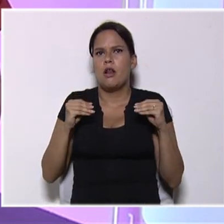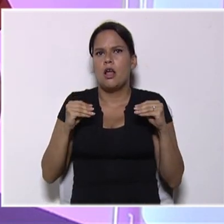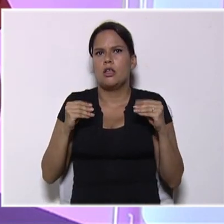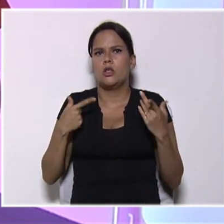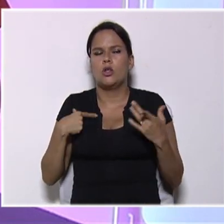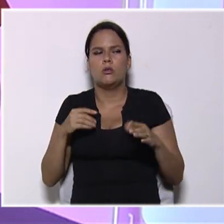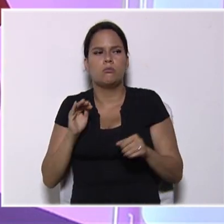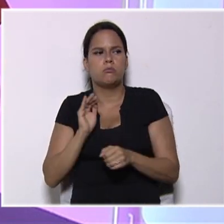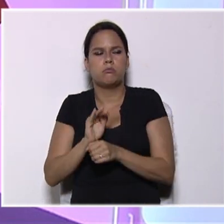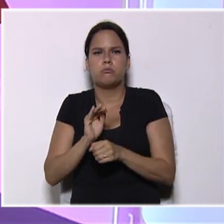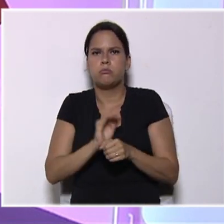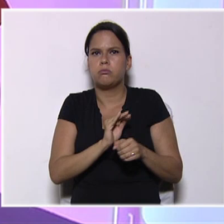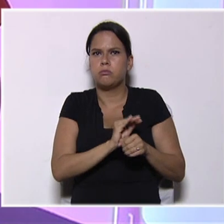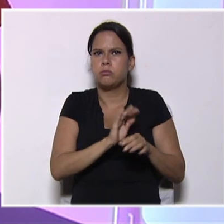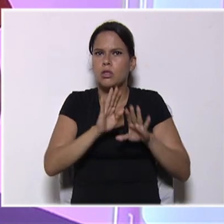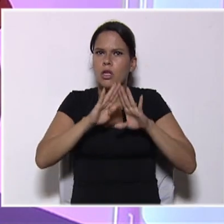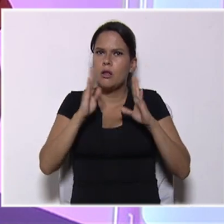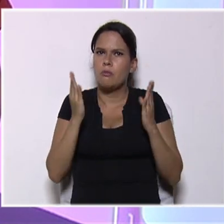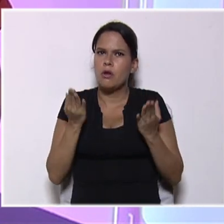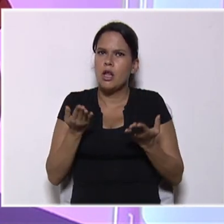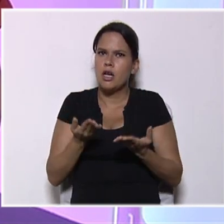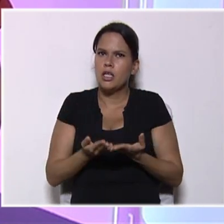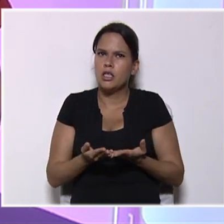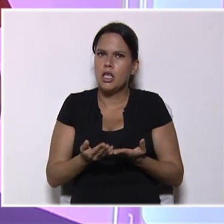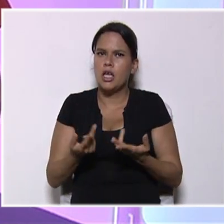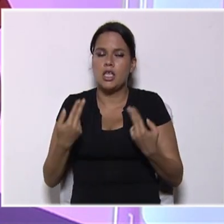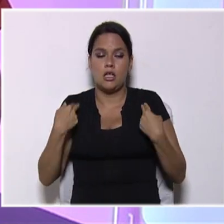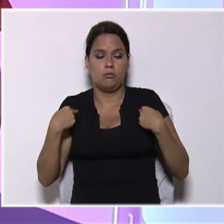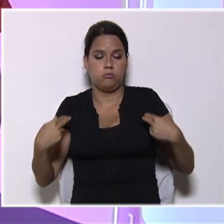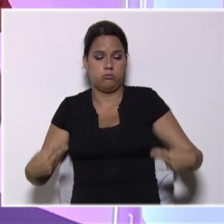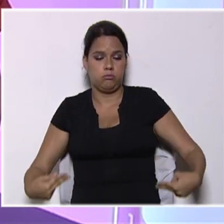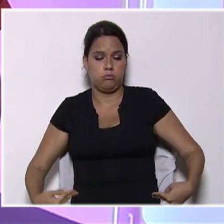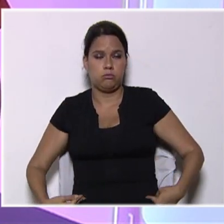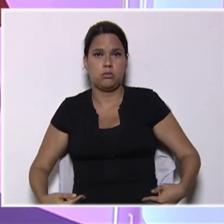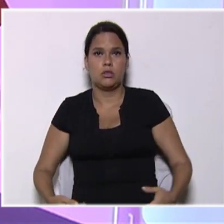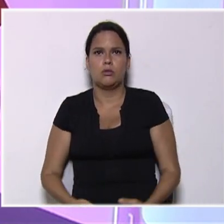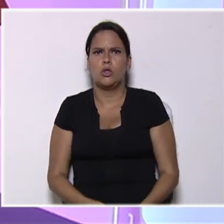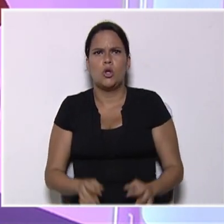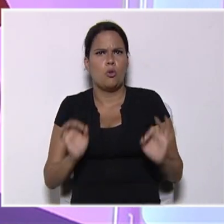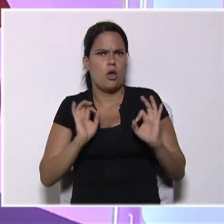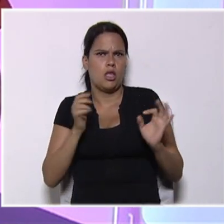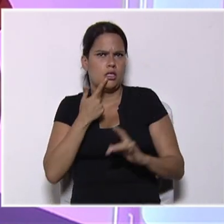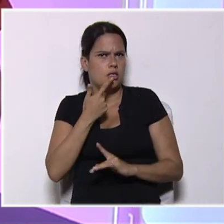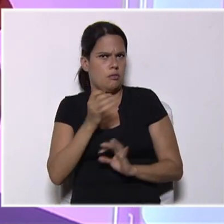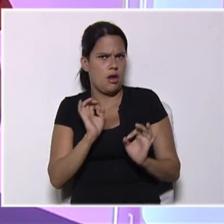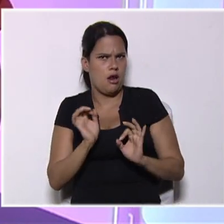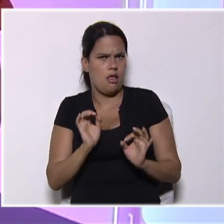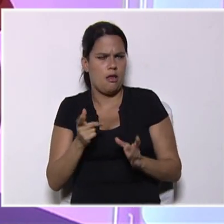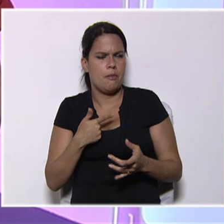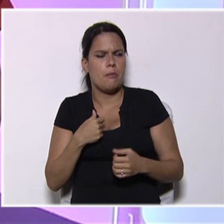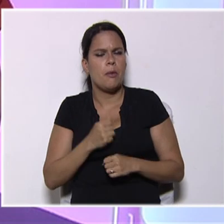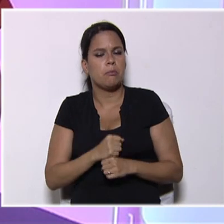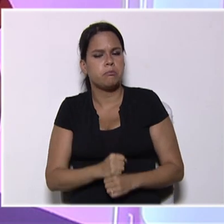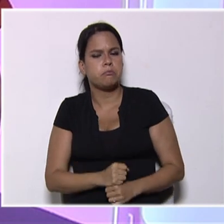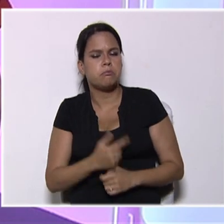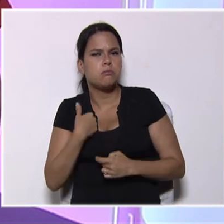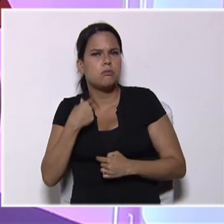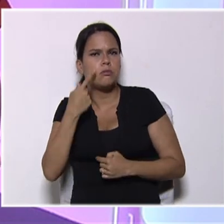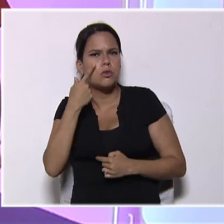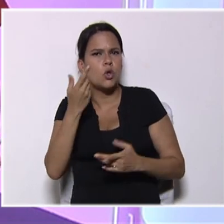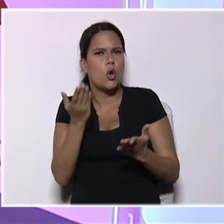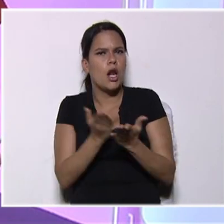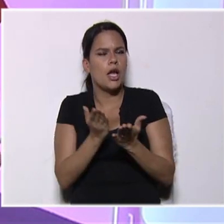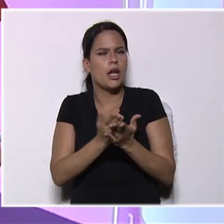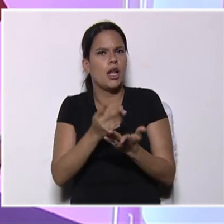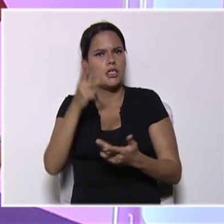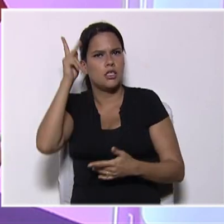de la vida en el planeta y la salvación de la especie humana, pero yo no les voy a dar más detalles, así que vamos a disfrutar de esta maravillosa sorpresa con la clase